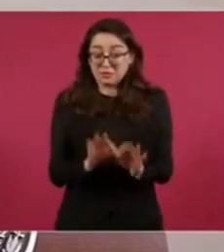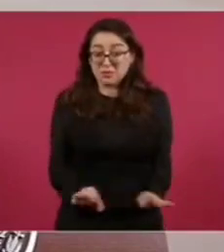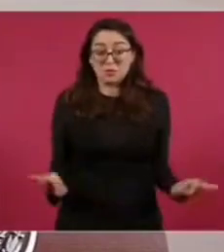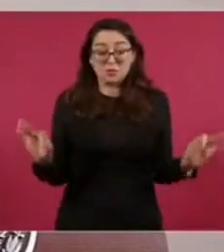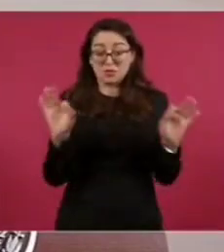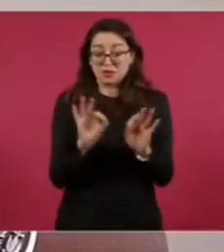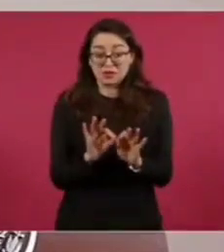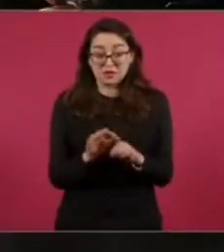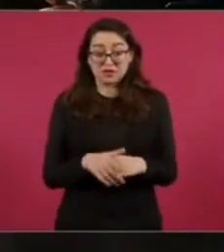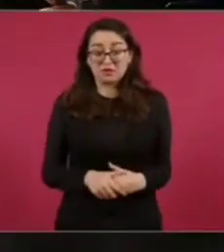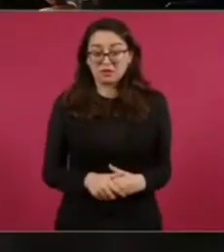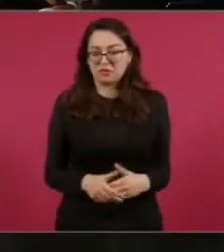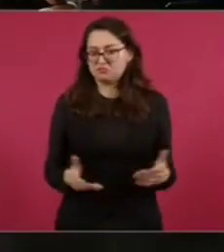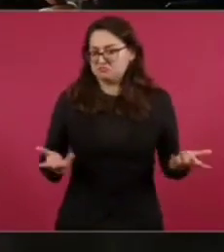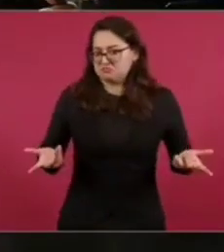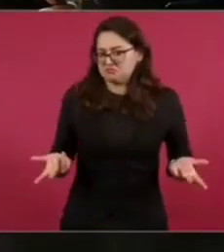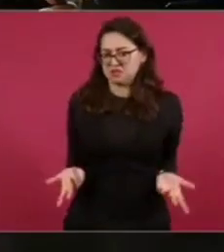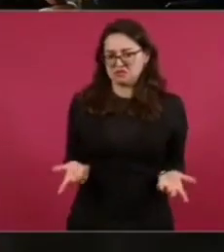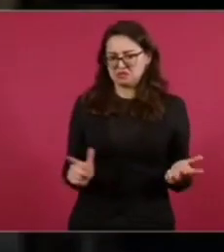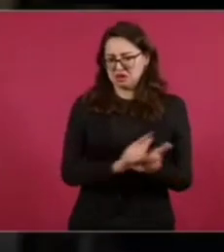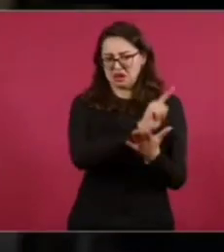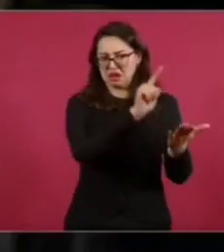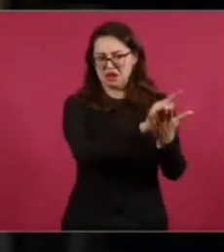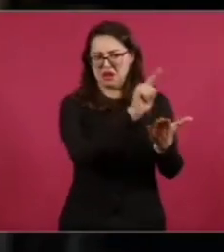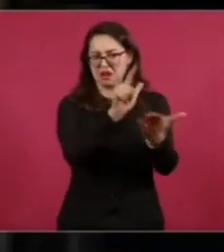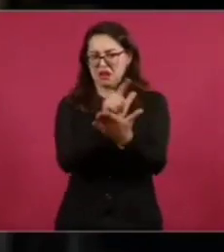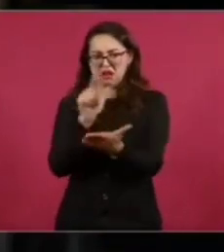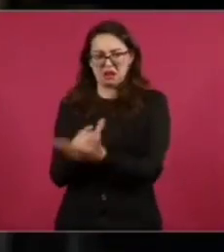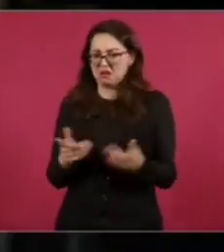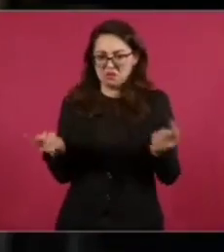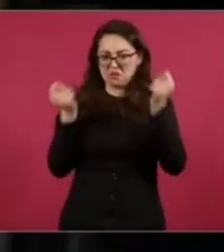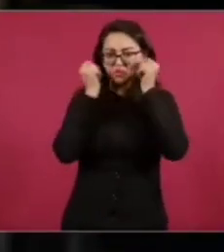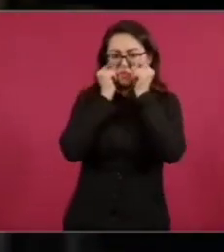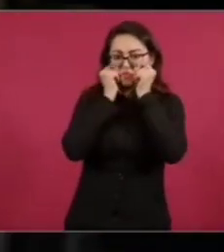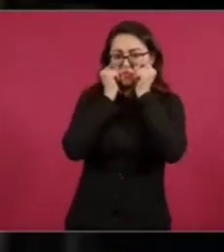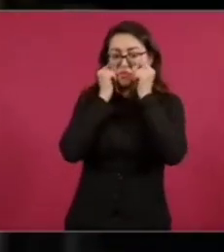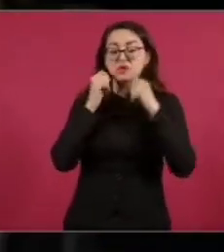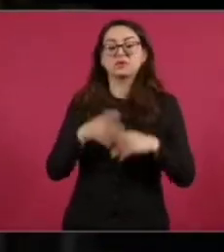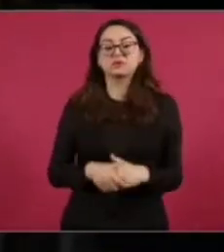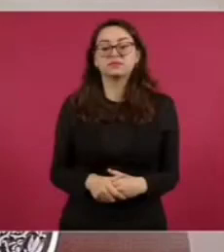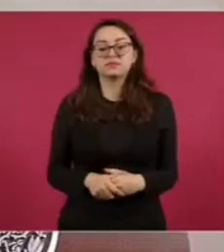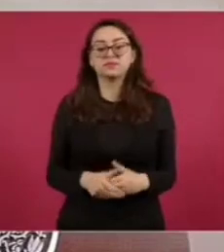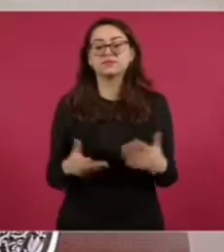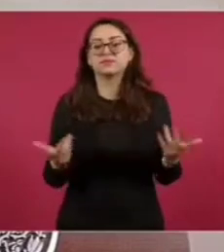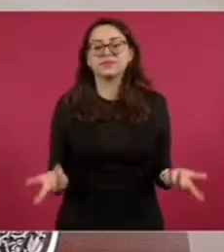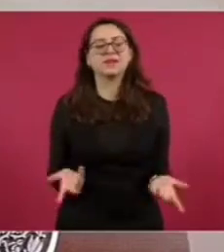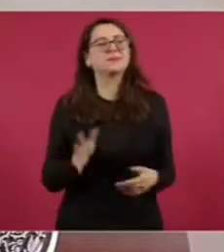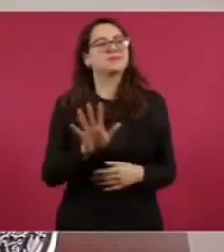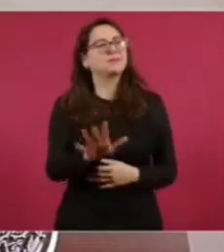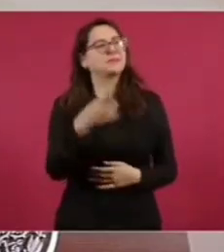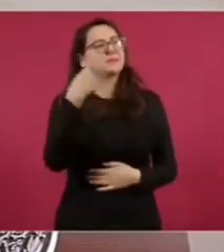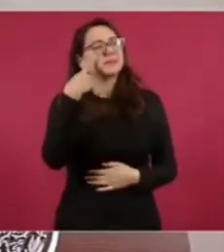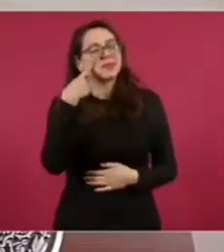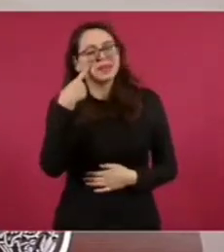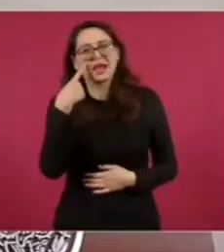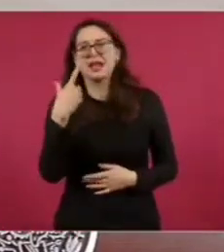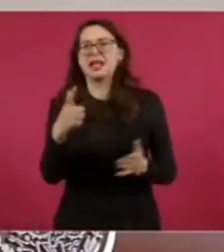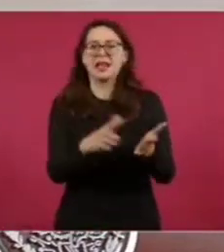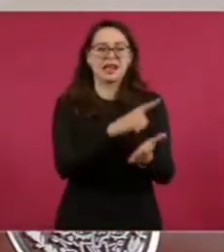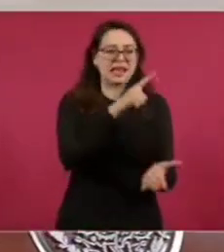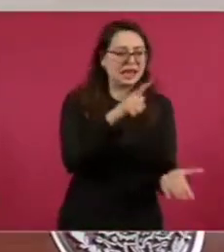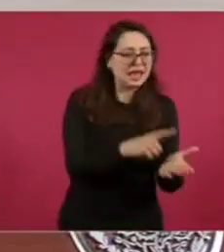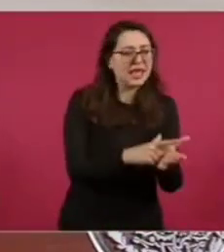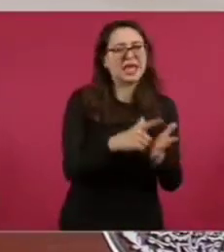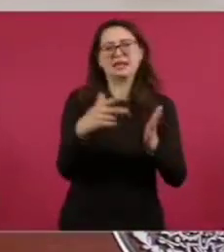Entonces, por encima de eso está la libertad. Por encima de cualquier ley está. No puede haber un reglamento, no puede haber ninguna